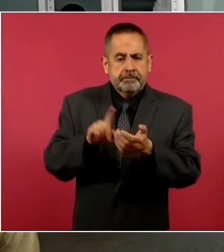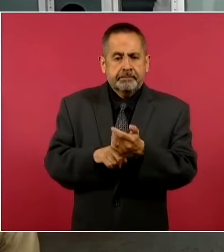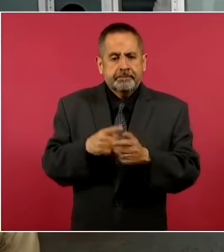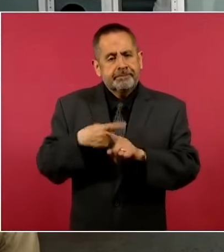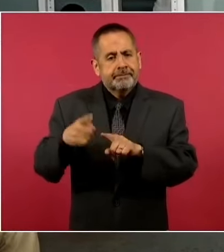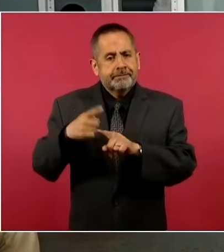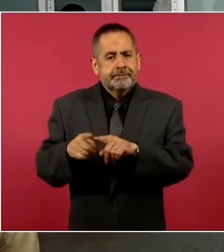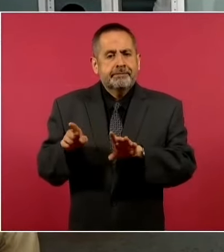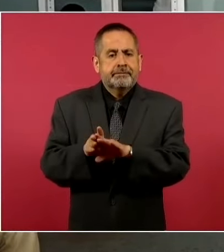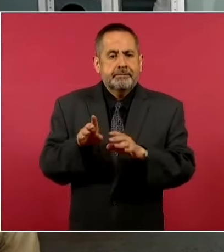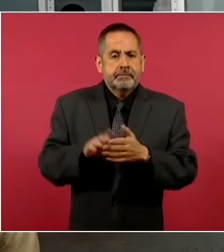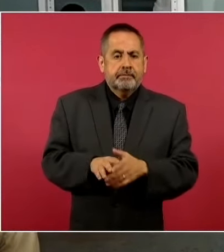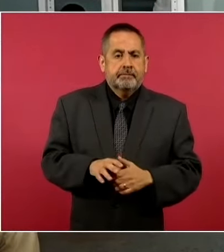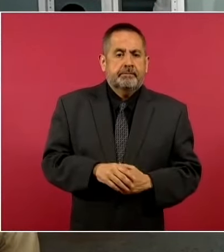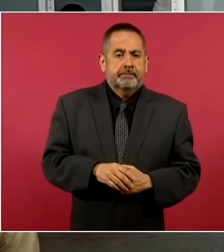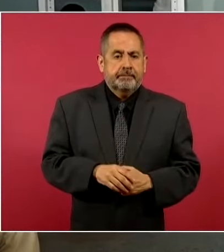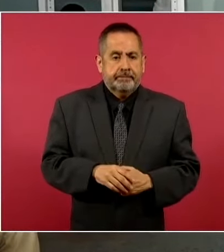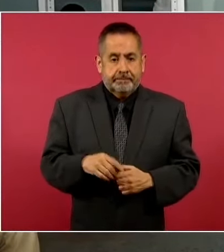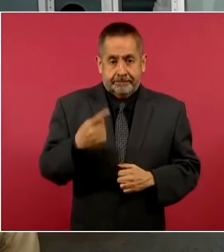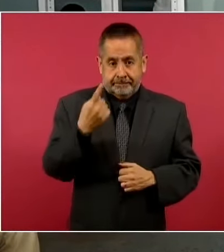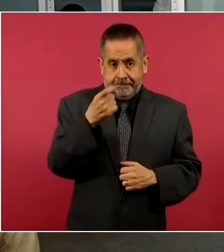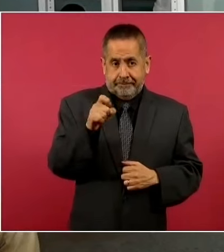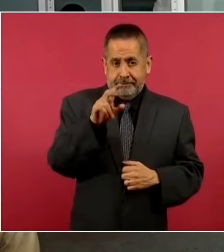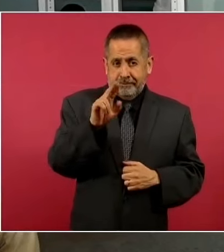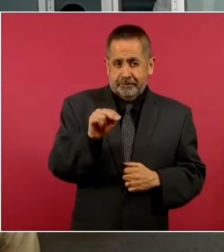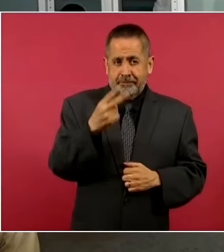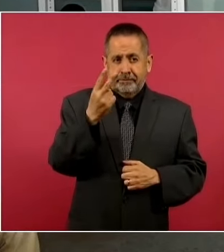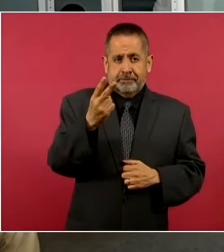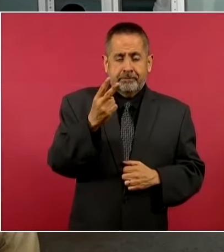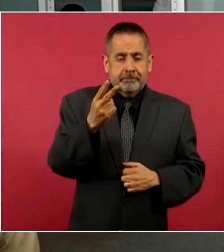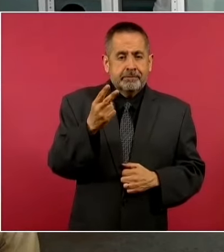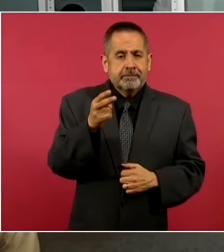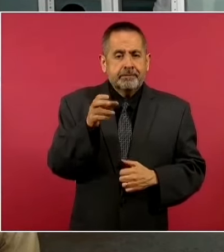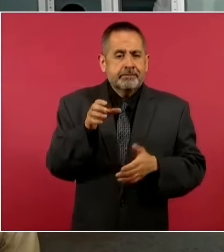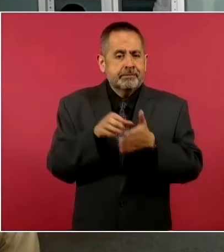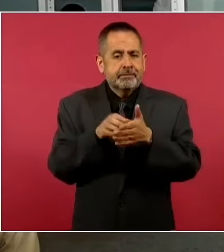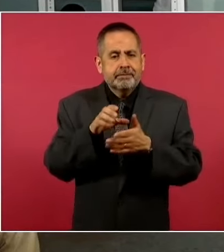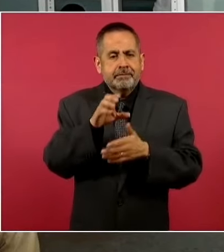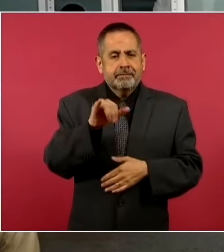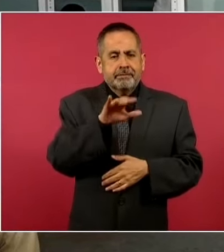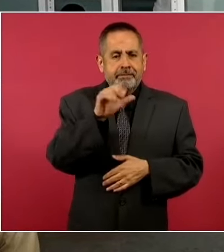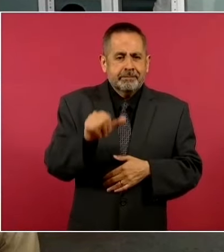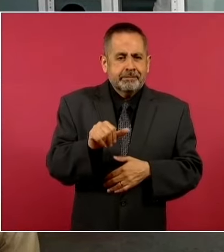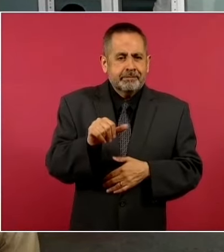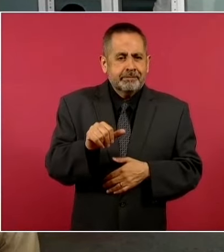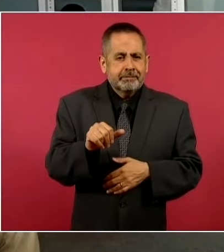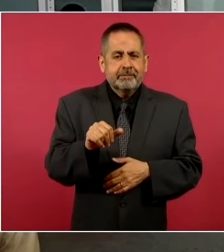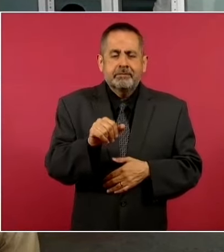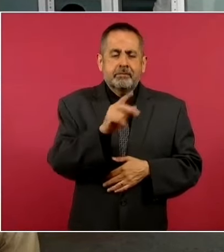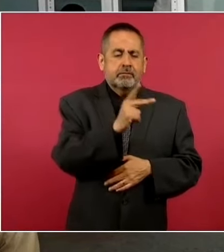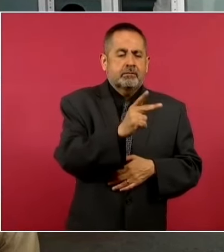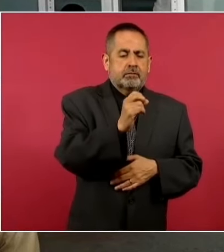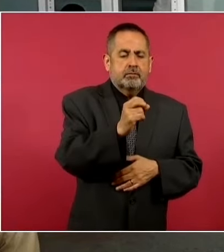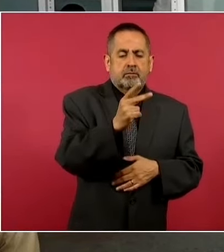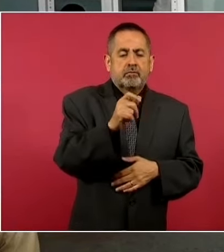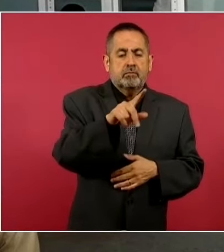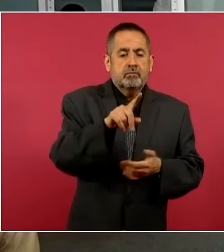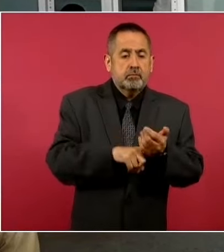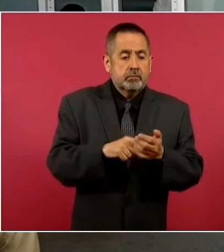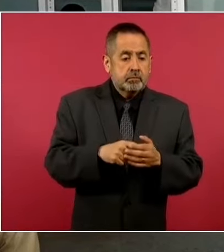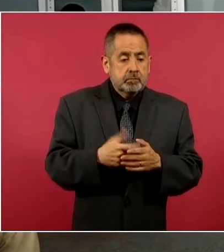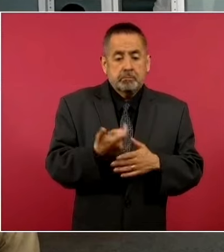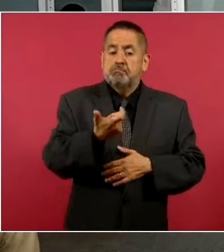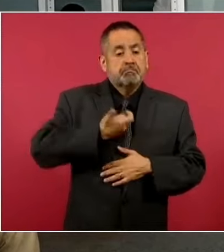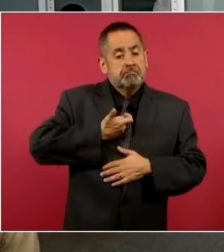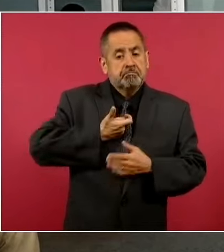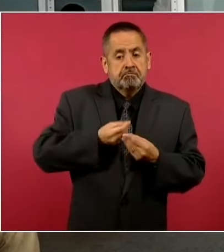acciones es que se han cerrado 182 cajas registradoras del Seguro Popular en donde se cobraban los servicios para